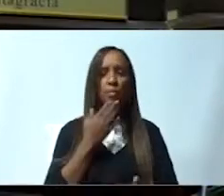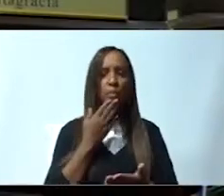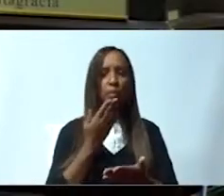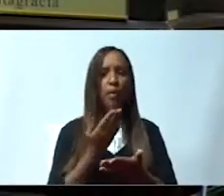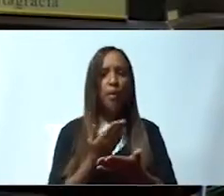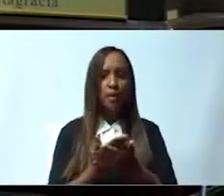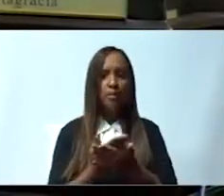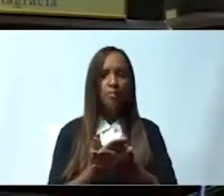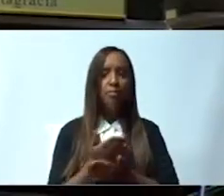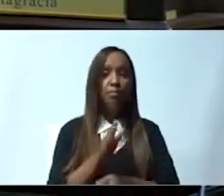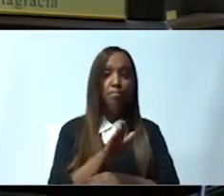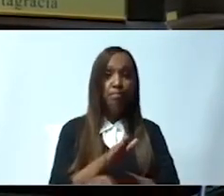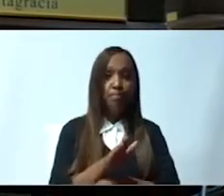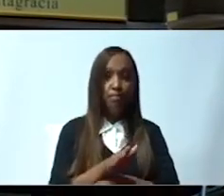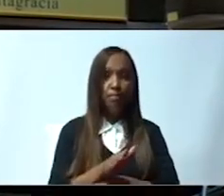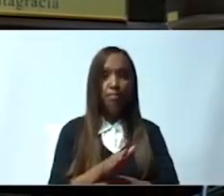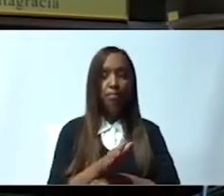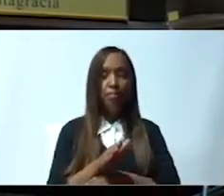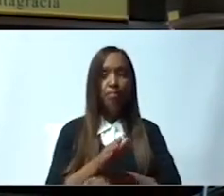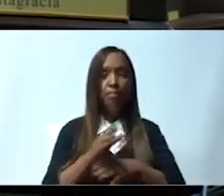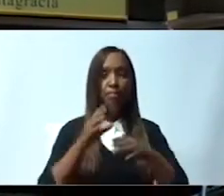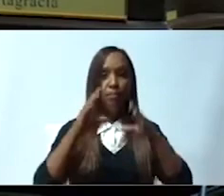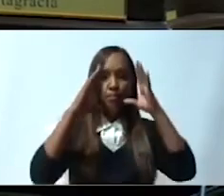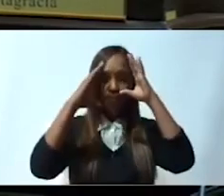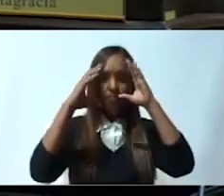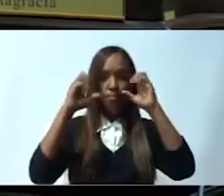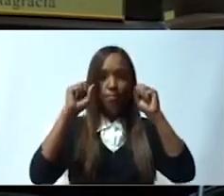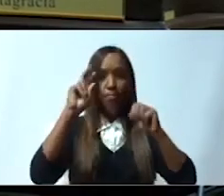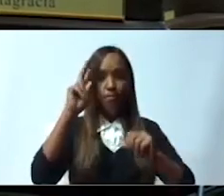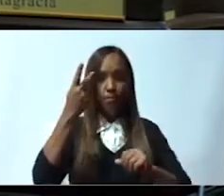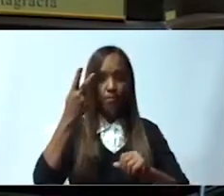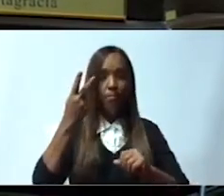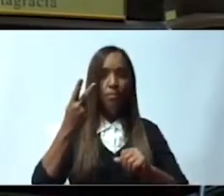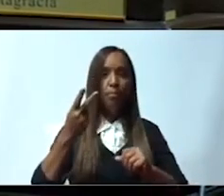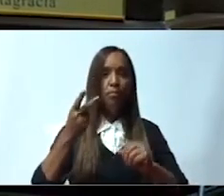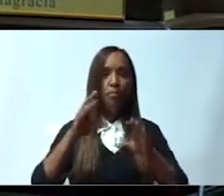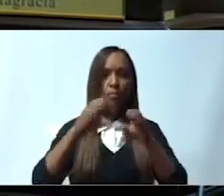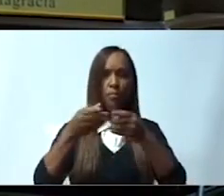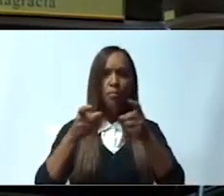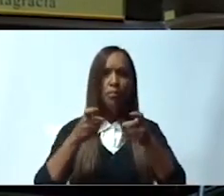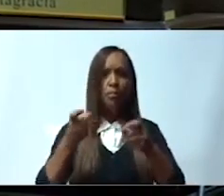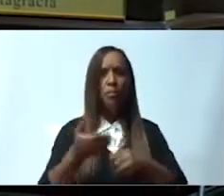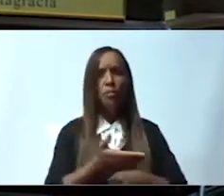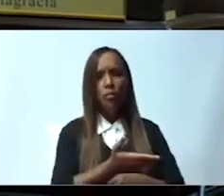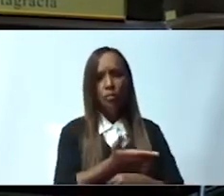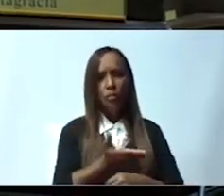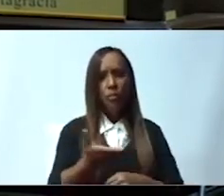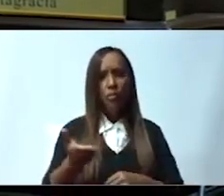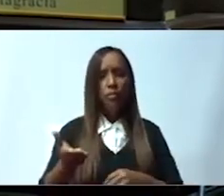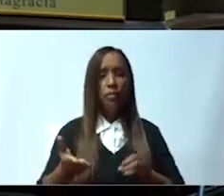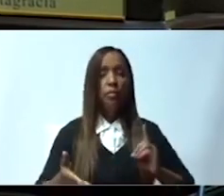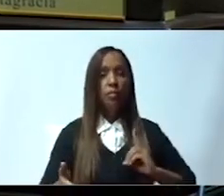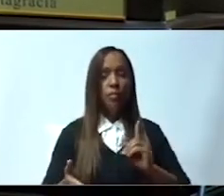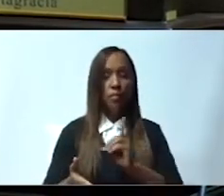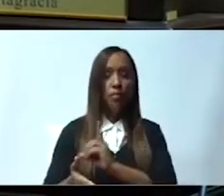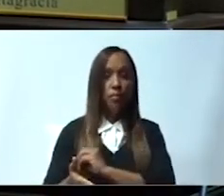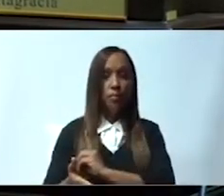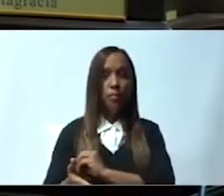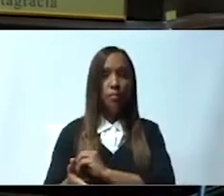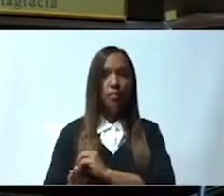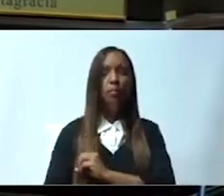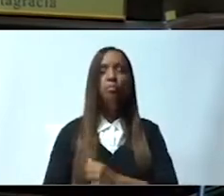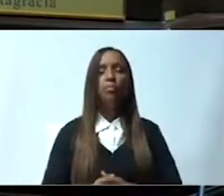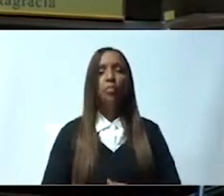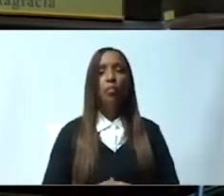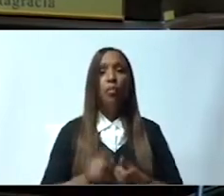Permanente de Medio Ambiente, en la persona de Agustín, que de manera